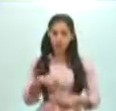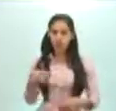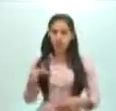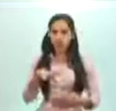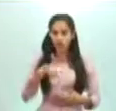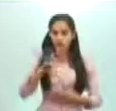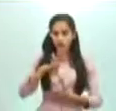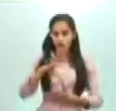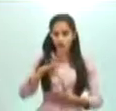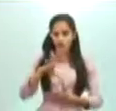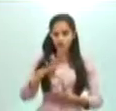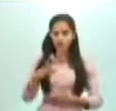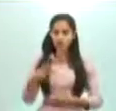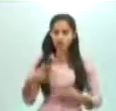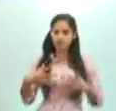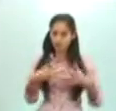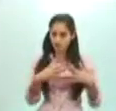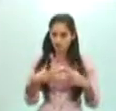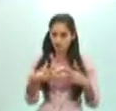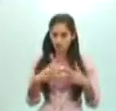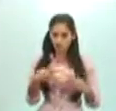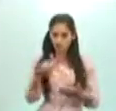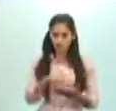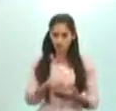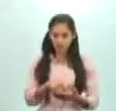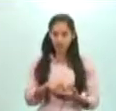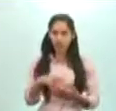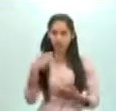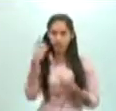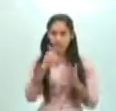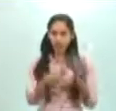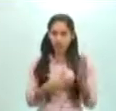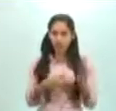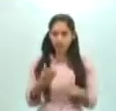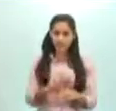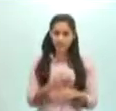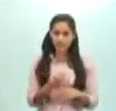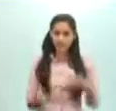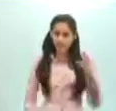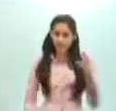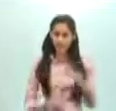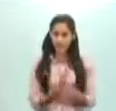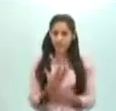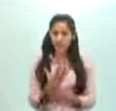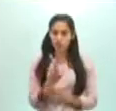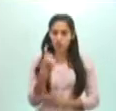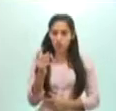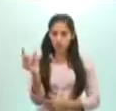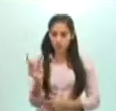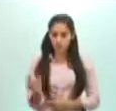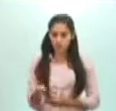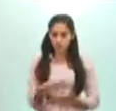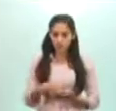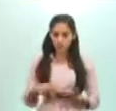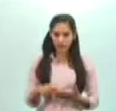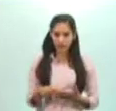bajo condiciones históricas diferentes, surge un poeta que, al decir de Martí,